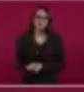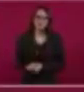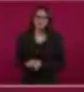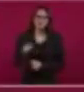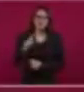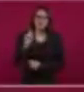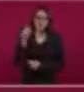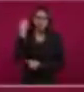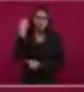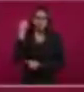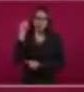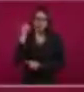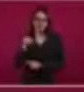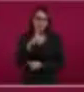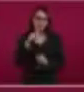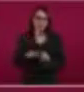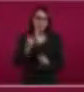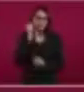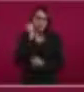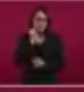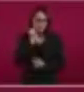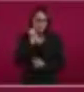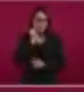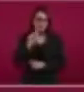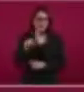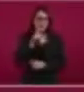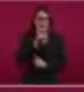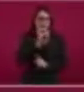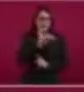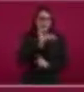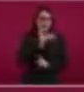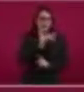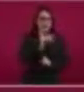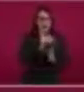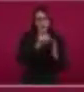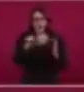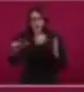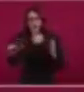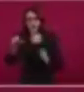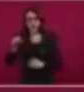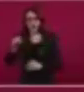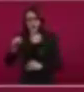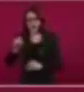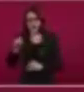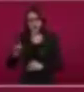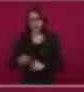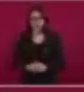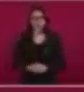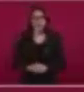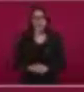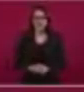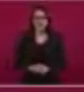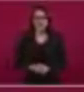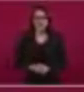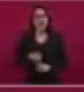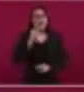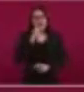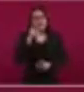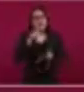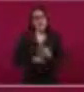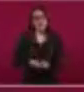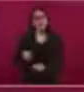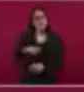Oaxaca y Guerrero, de Pinotepa o Metepeque, y es donde habita la